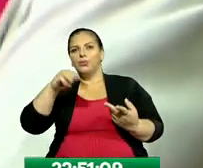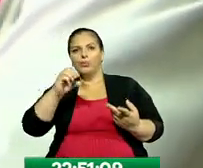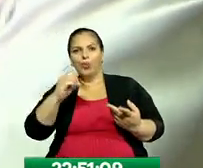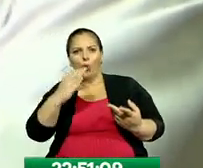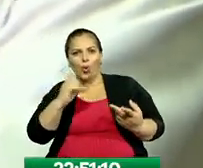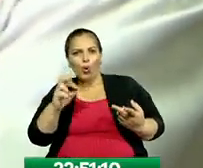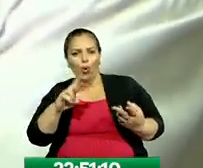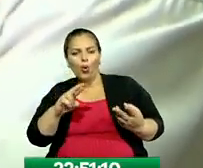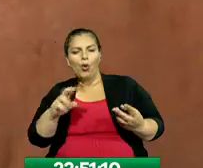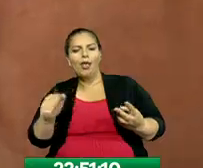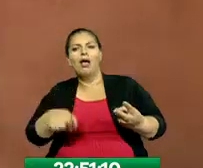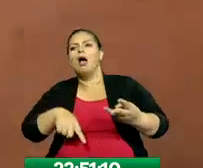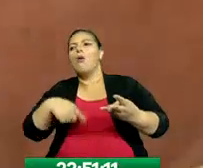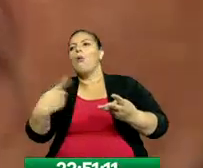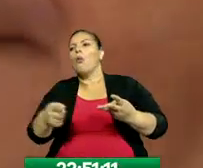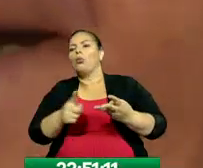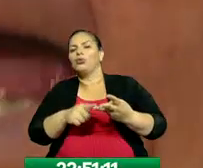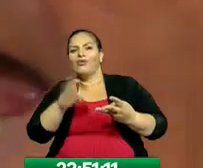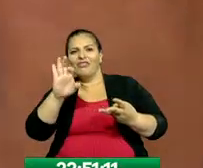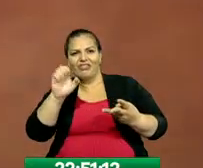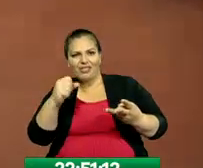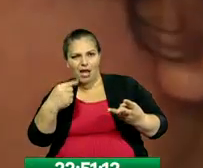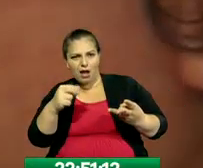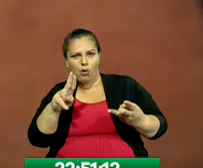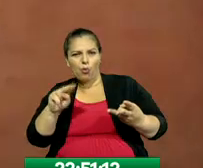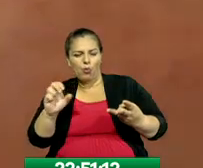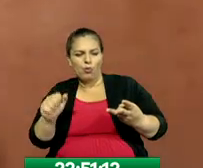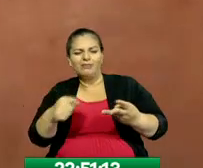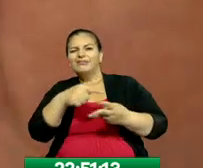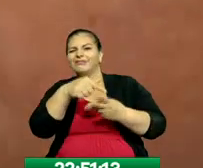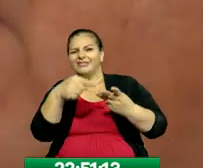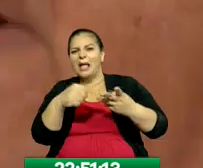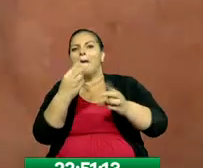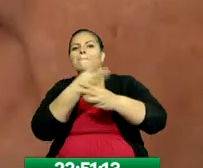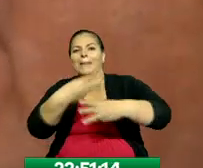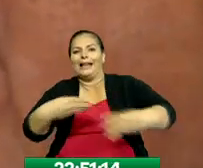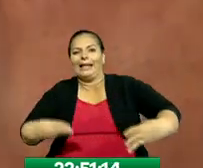de llevar su experiencia y sus proyectos a la prefectura del Guayas